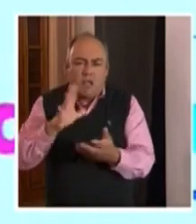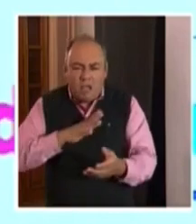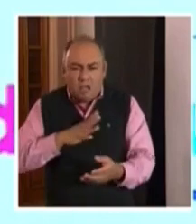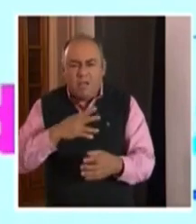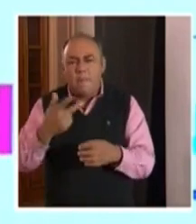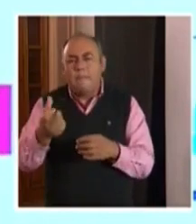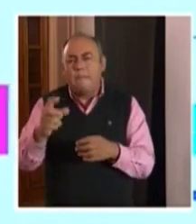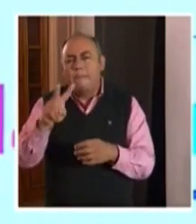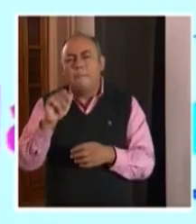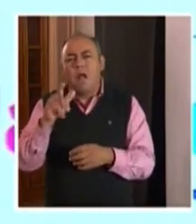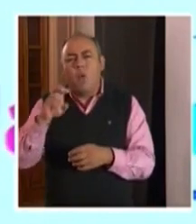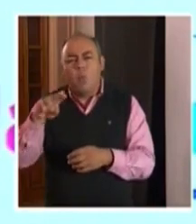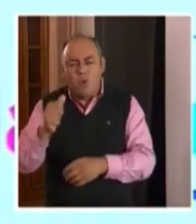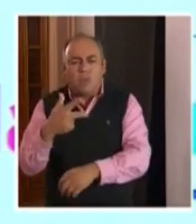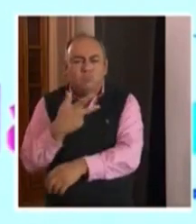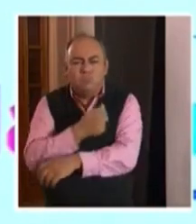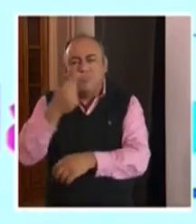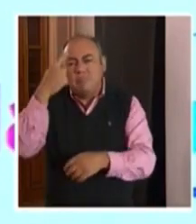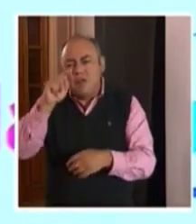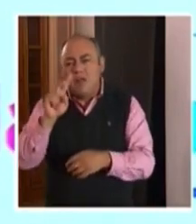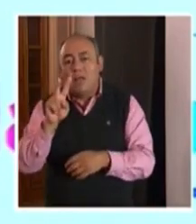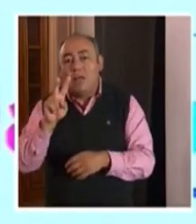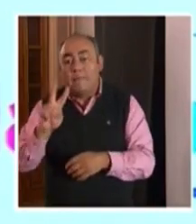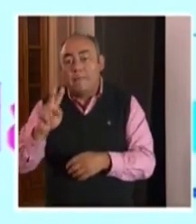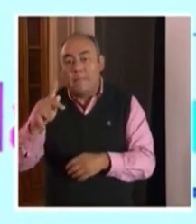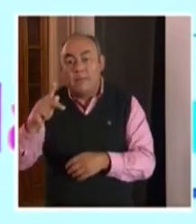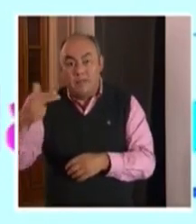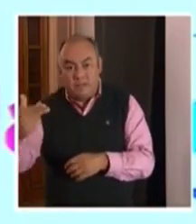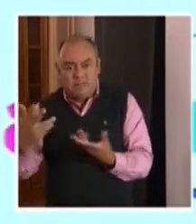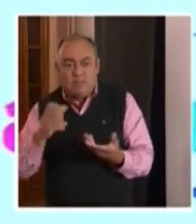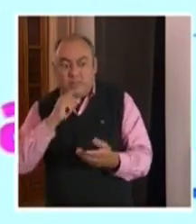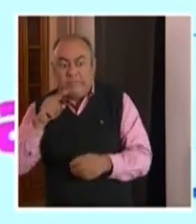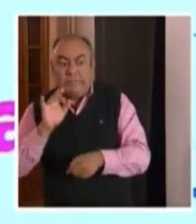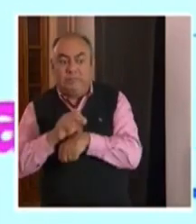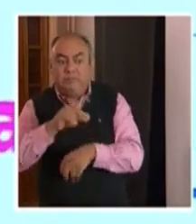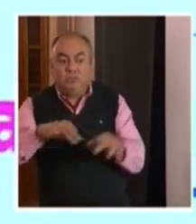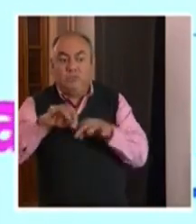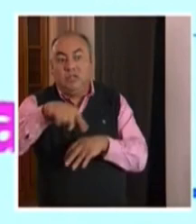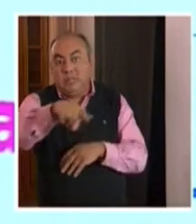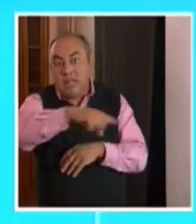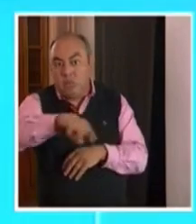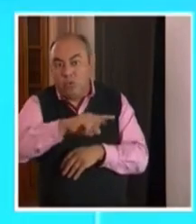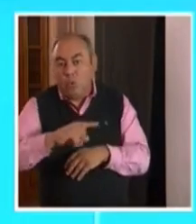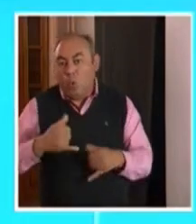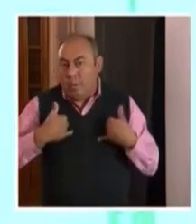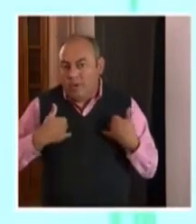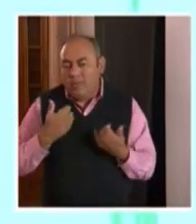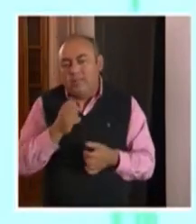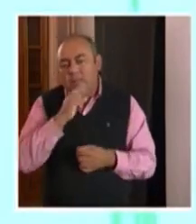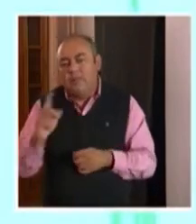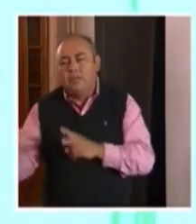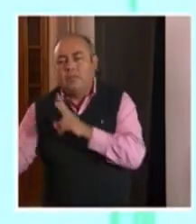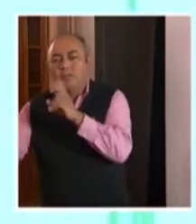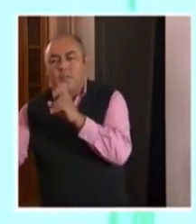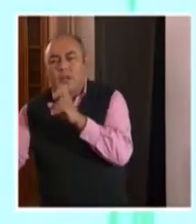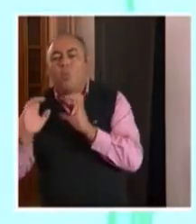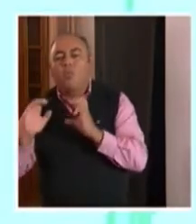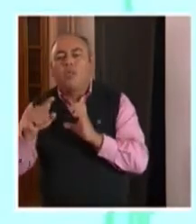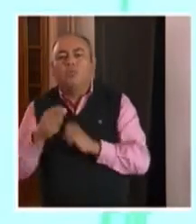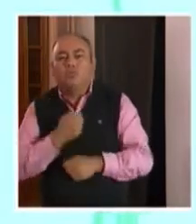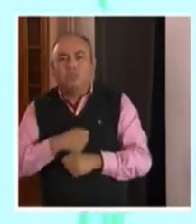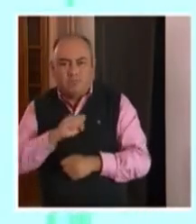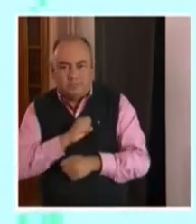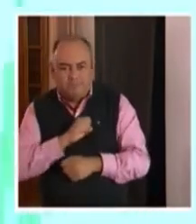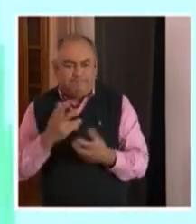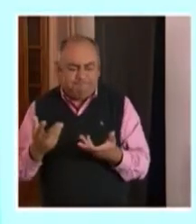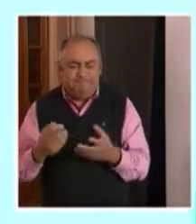de la dependencia quien detalló que además del Coby 19 se debe de tener en cuenta virus como el de la influenza y para